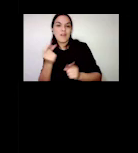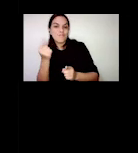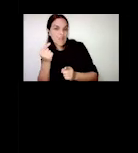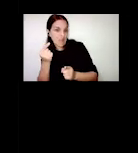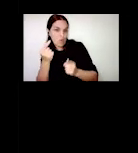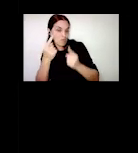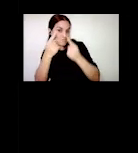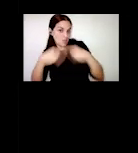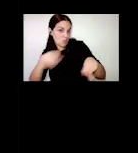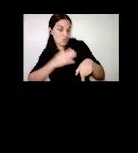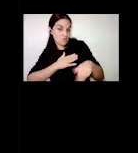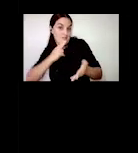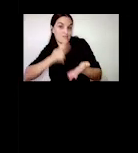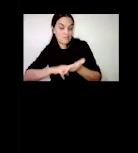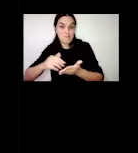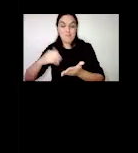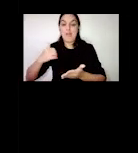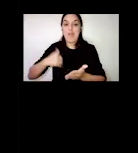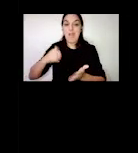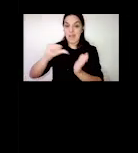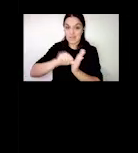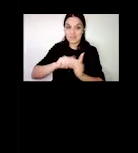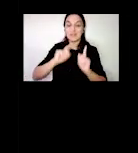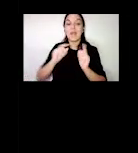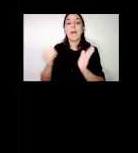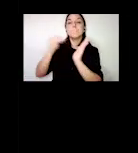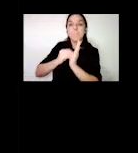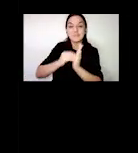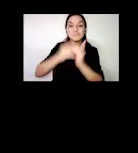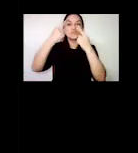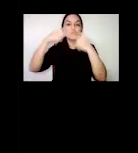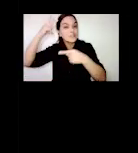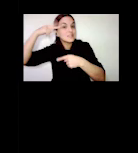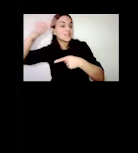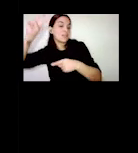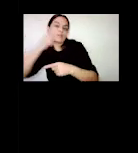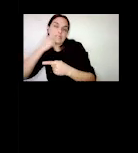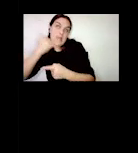país, más los bienes en el exterior en caso de existir.